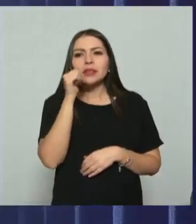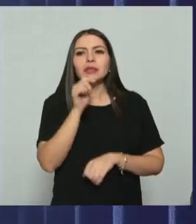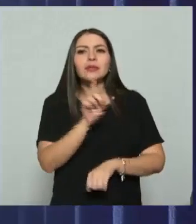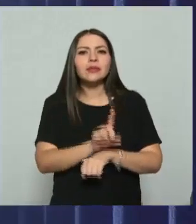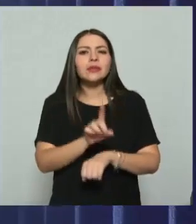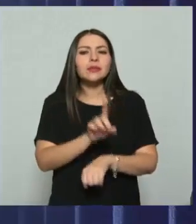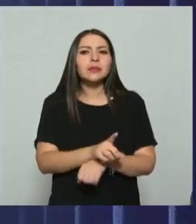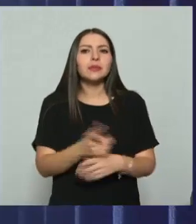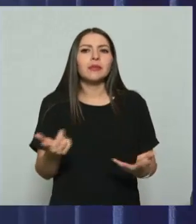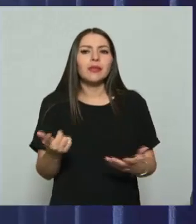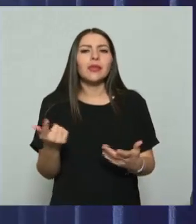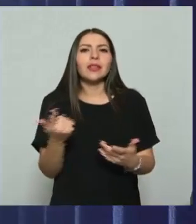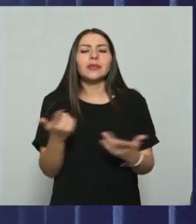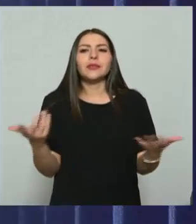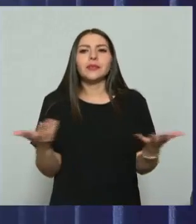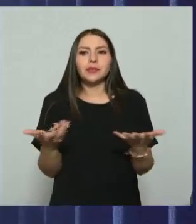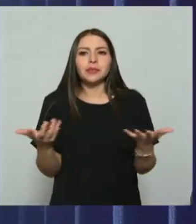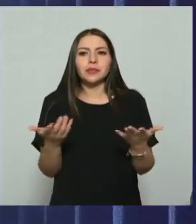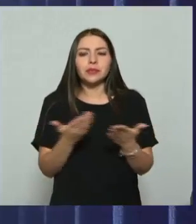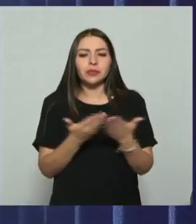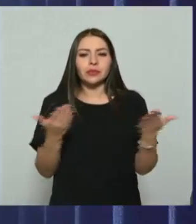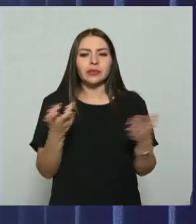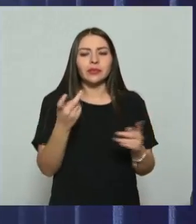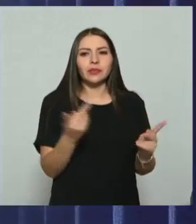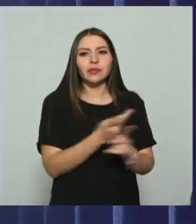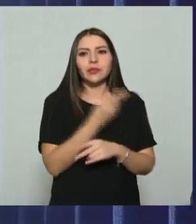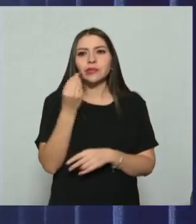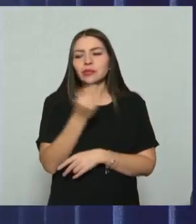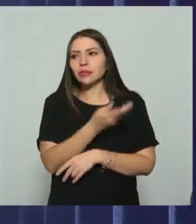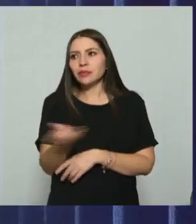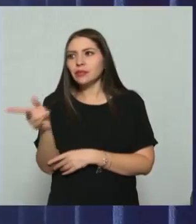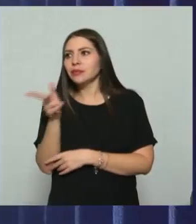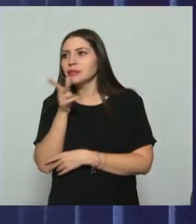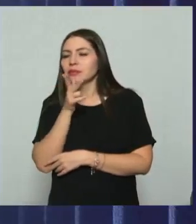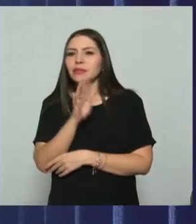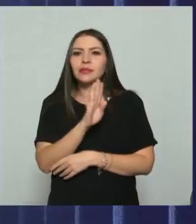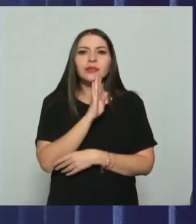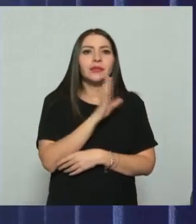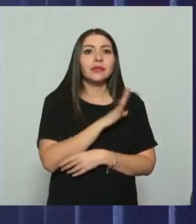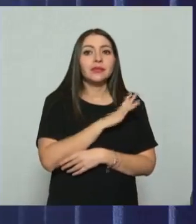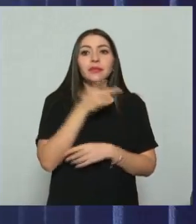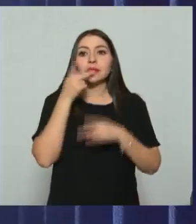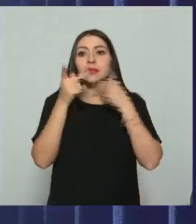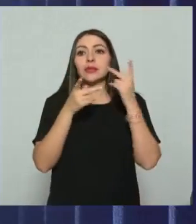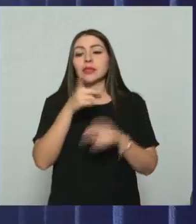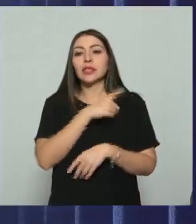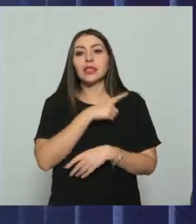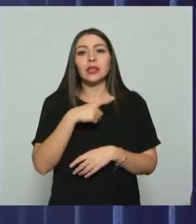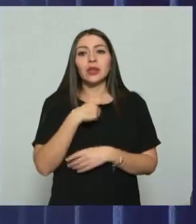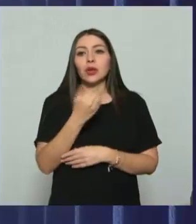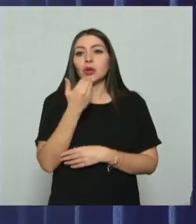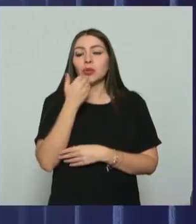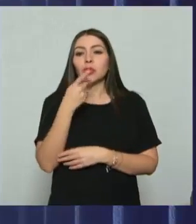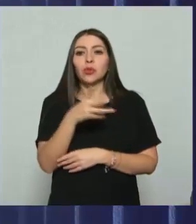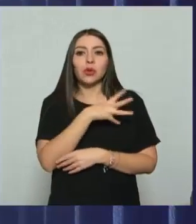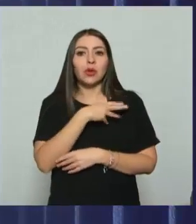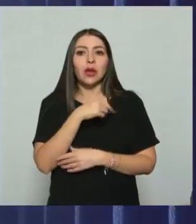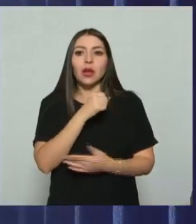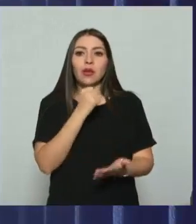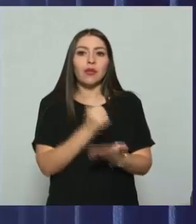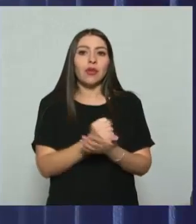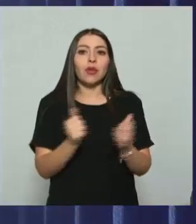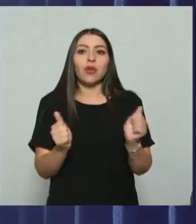¿Qué hacer? Sobre todo con este drama que viven muchas madres y padres que les dicen es que tienes que alimentar a tus hijos de manera obligatoria